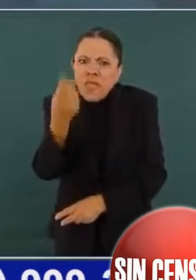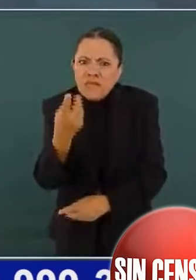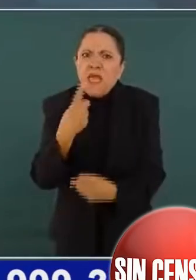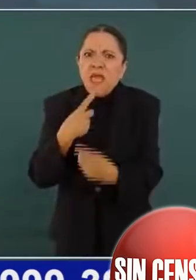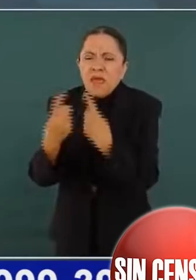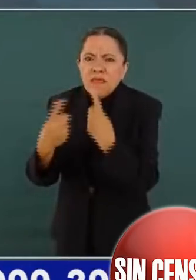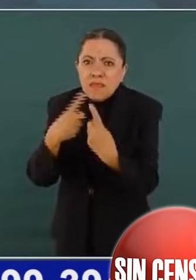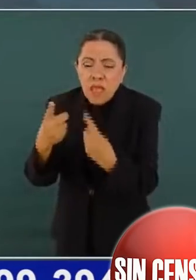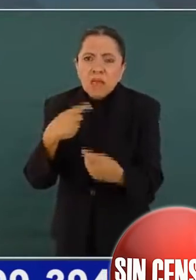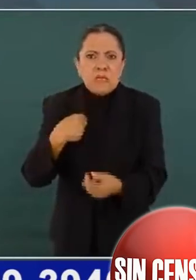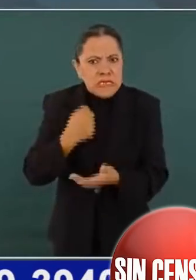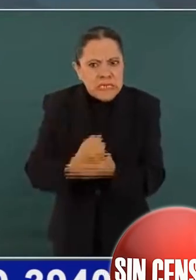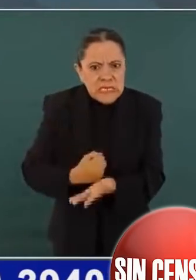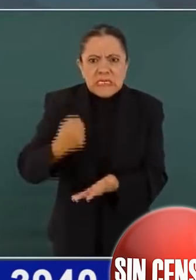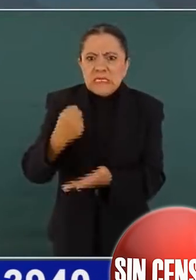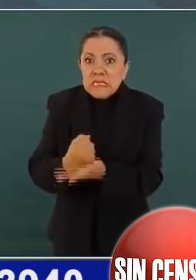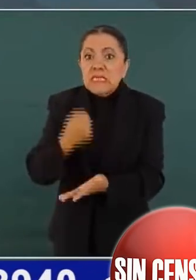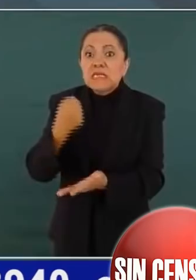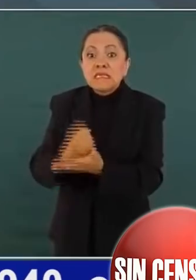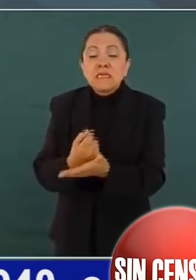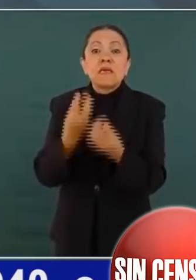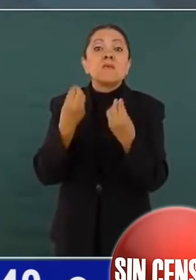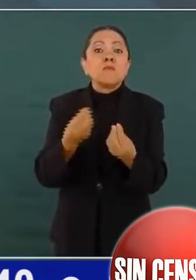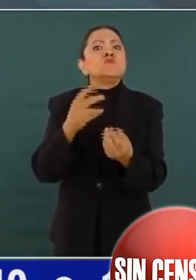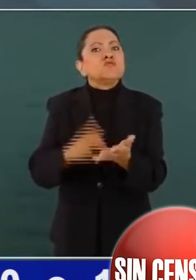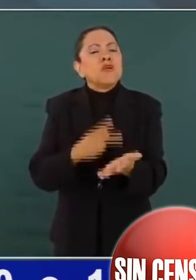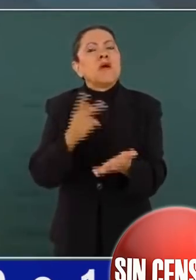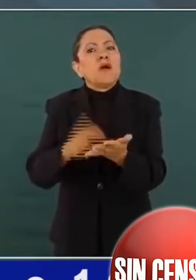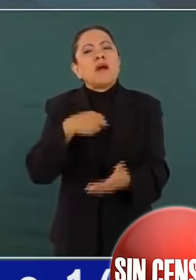mucho en que era